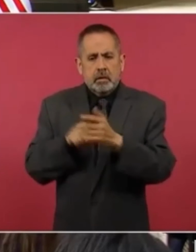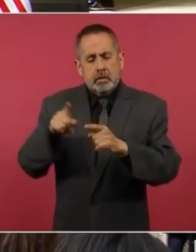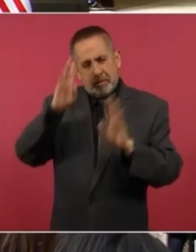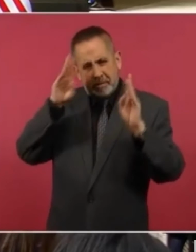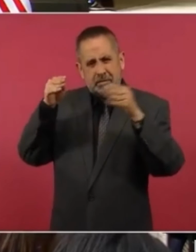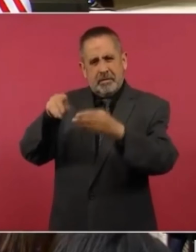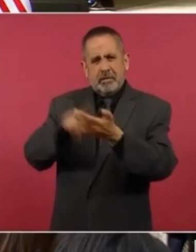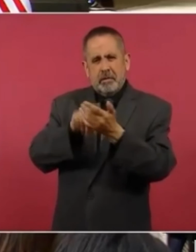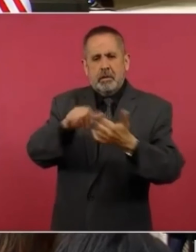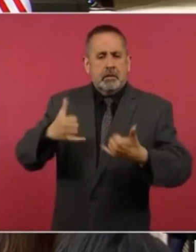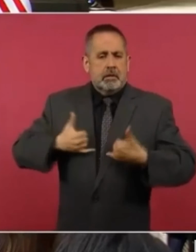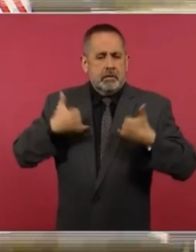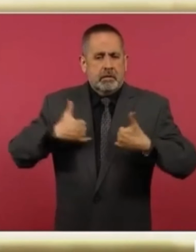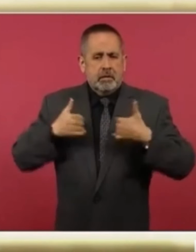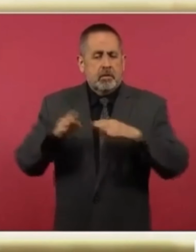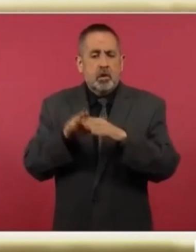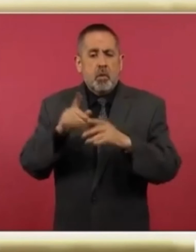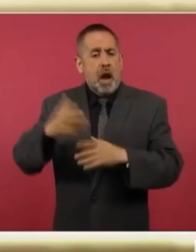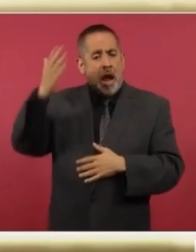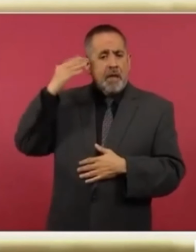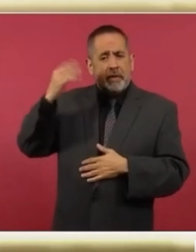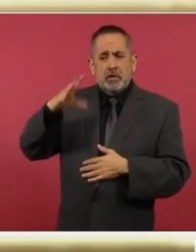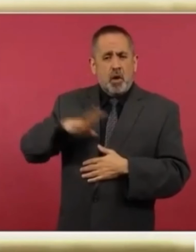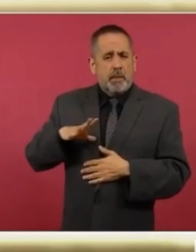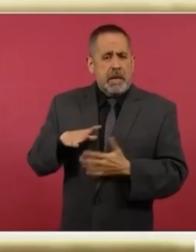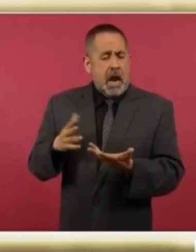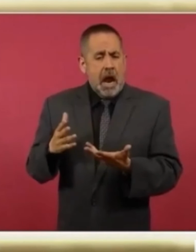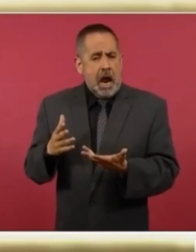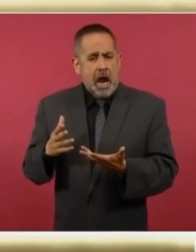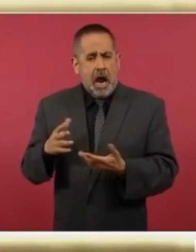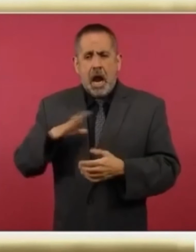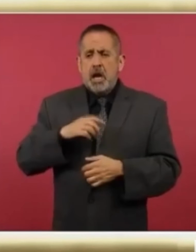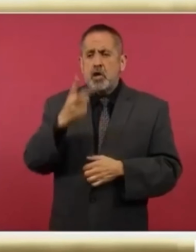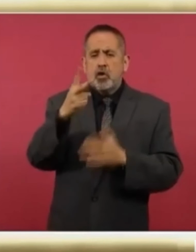dedicado a los jóvenes que no existía. Hay